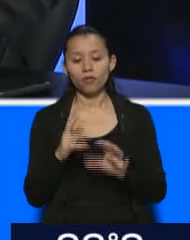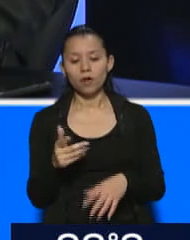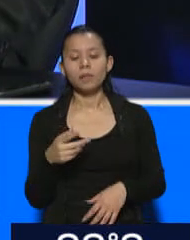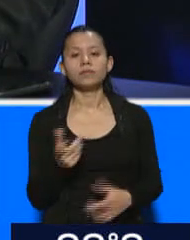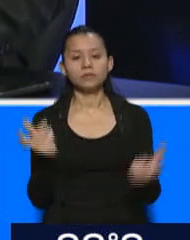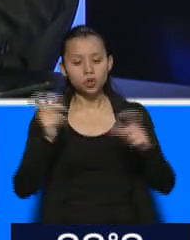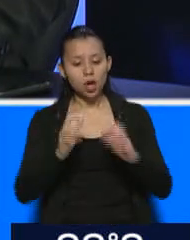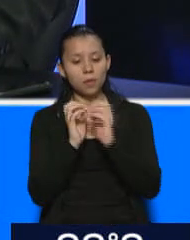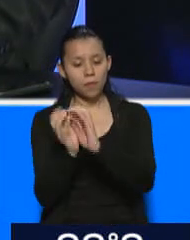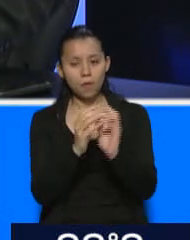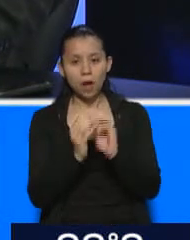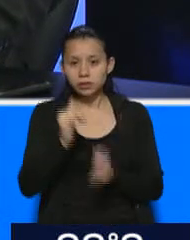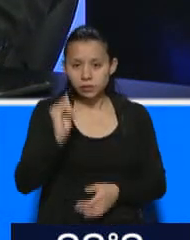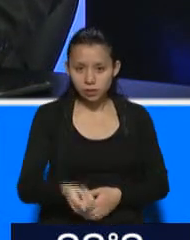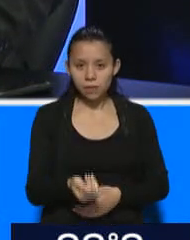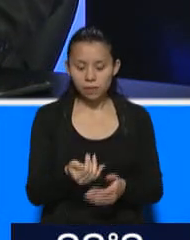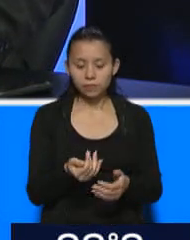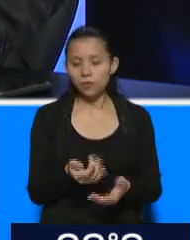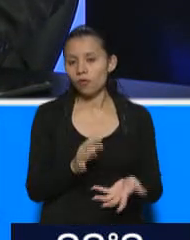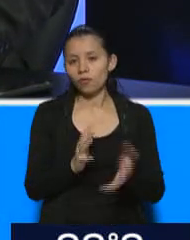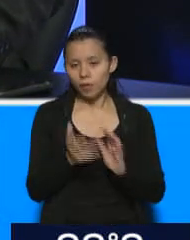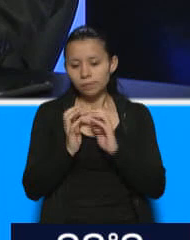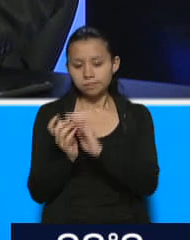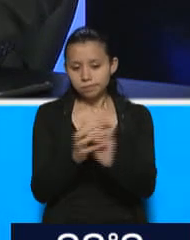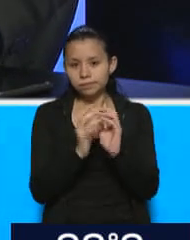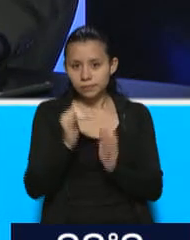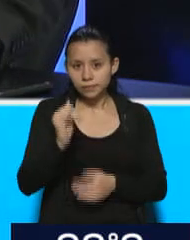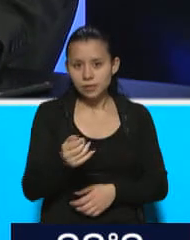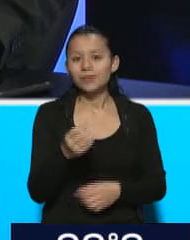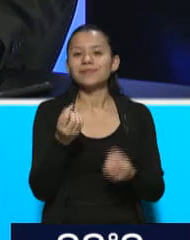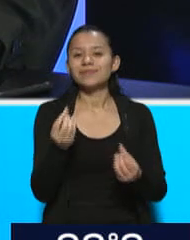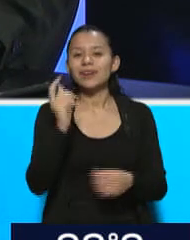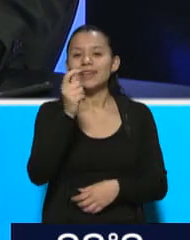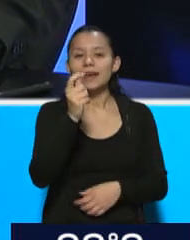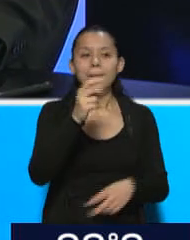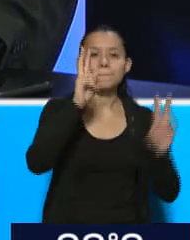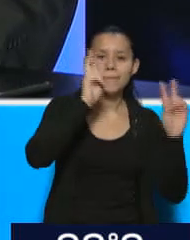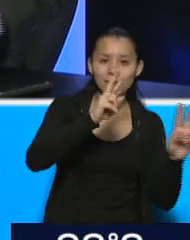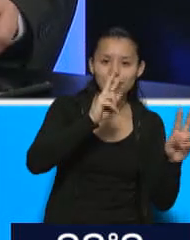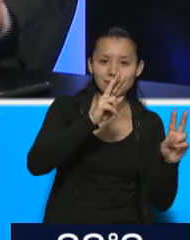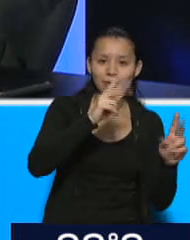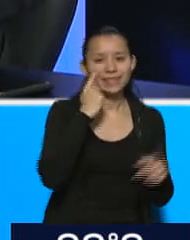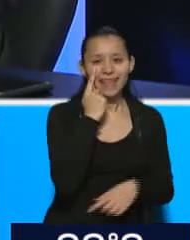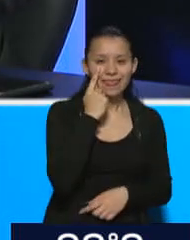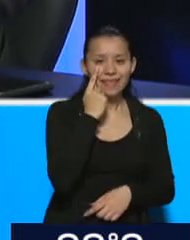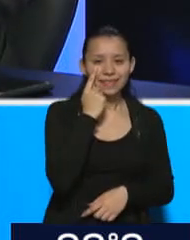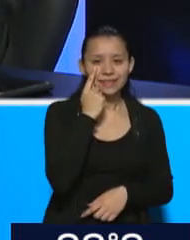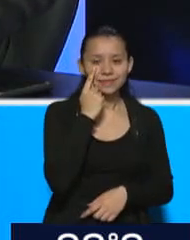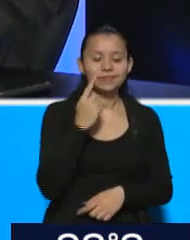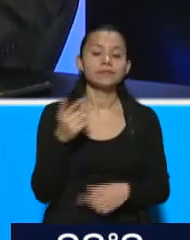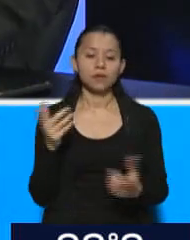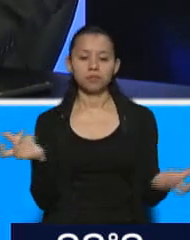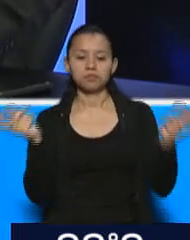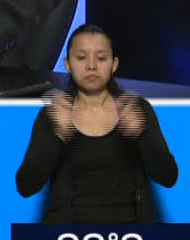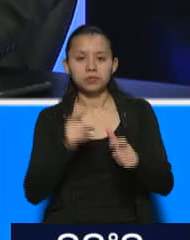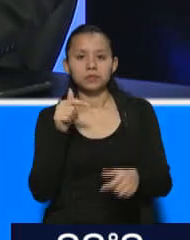a negociar, particularmente con los intendentes del peronismo. ¿Qué le van a pedir los intendentes del peronismo para permitirle la